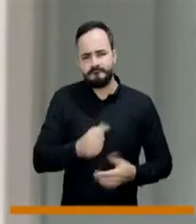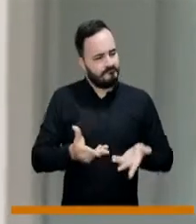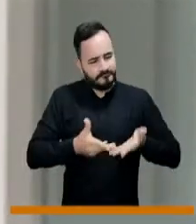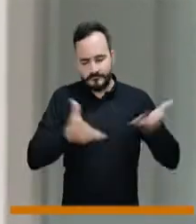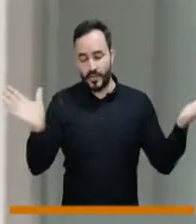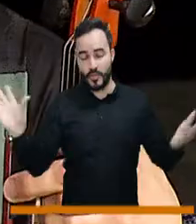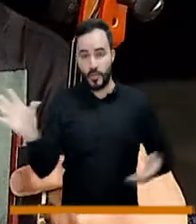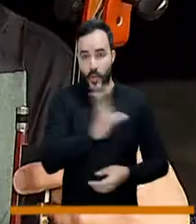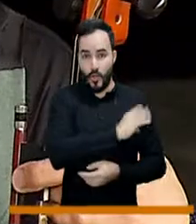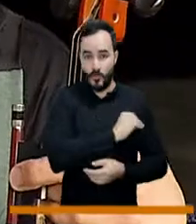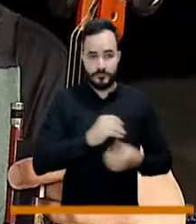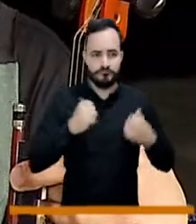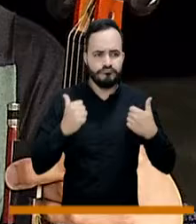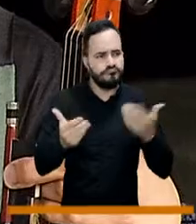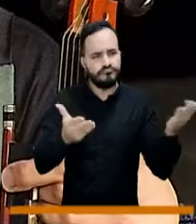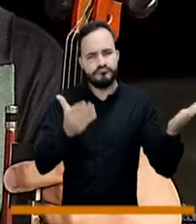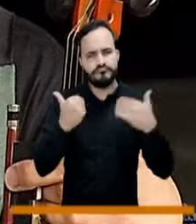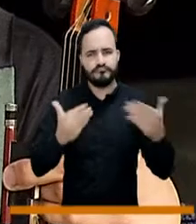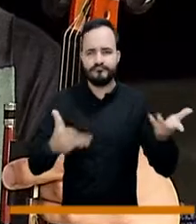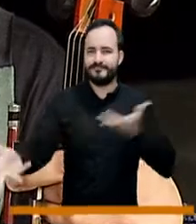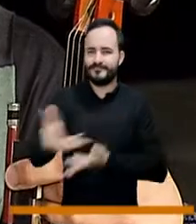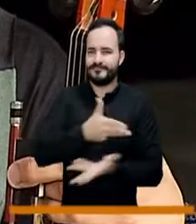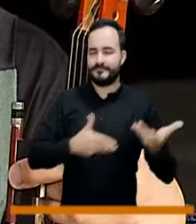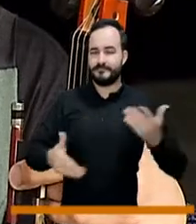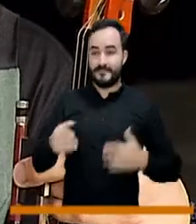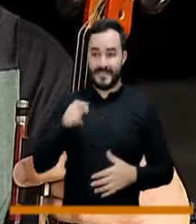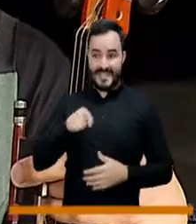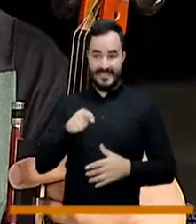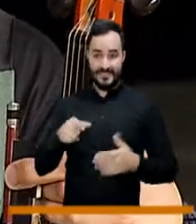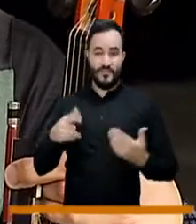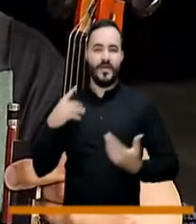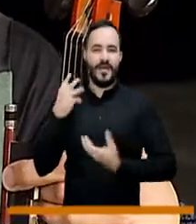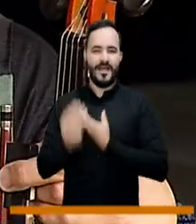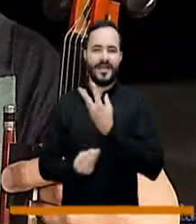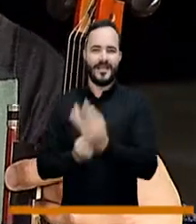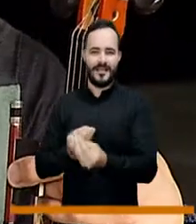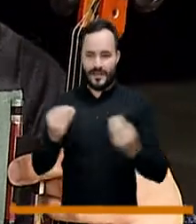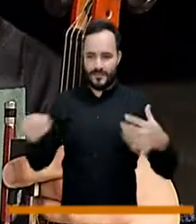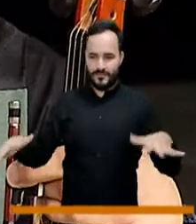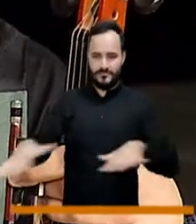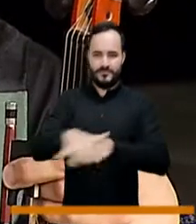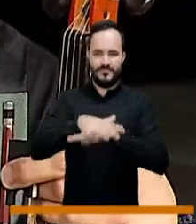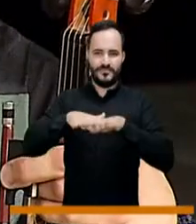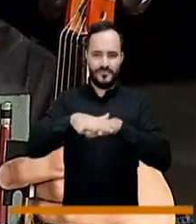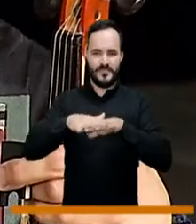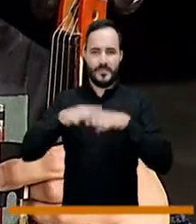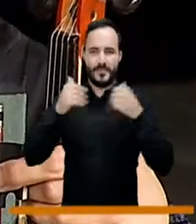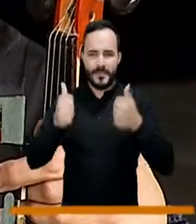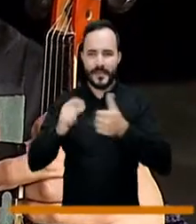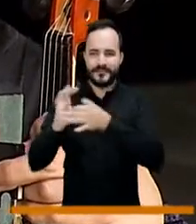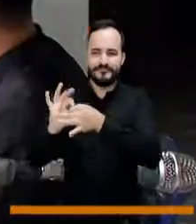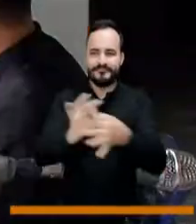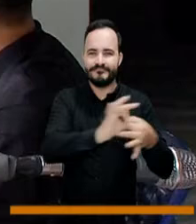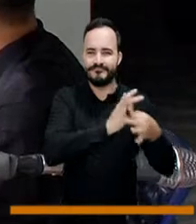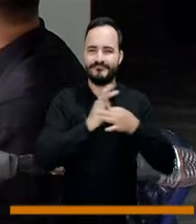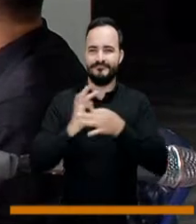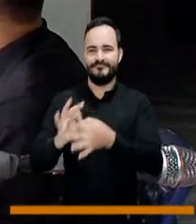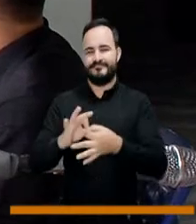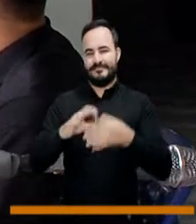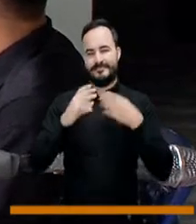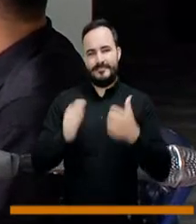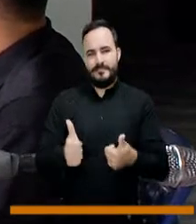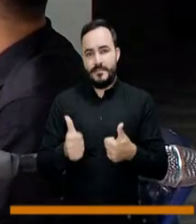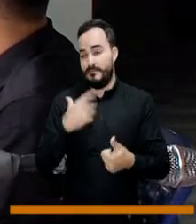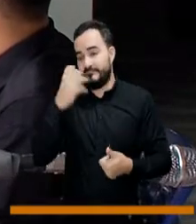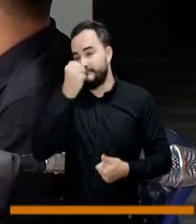espacio? Bueno, Casa de la Música hace parte de los 17 parques que tiene disponible la Fundación EPM